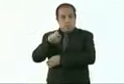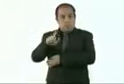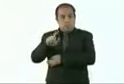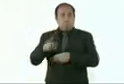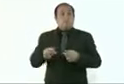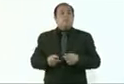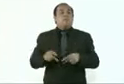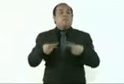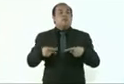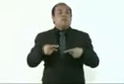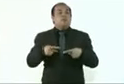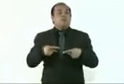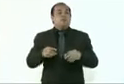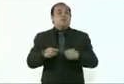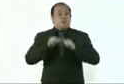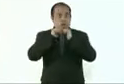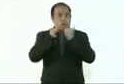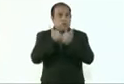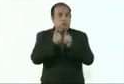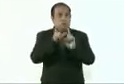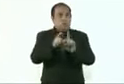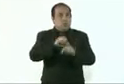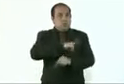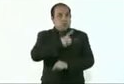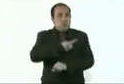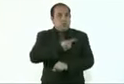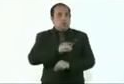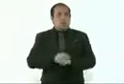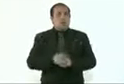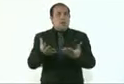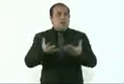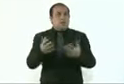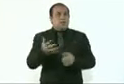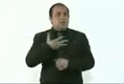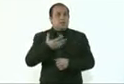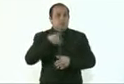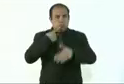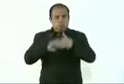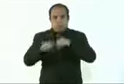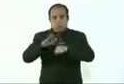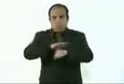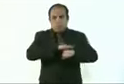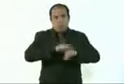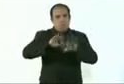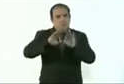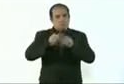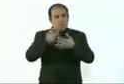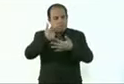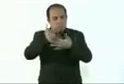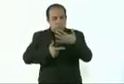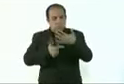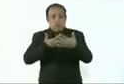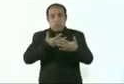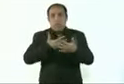Sanitaria actúa sobre, a partir de esas denuncias, tiene muchos más elementos para